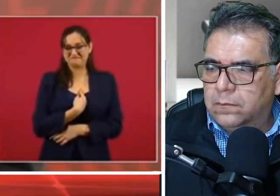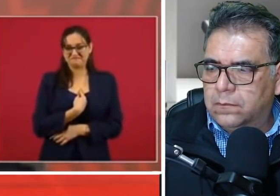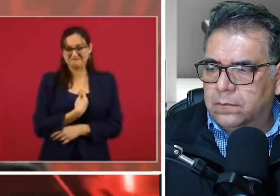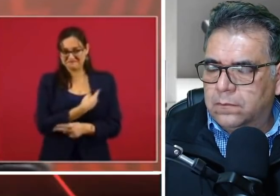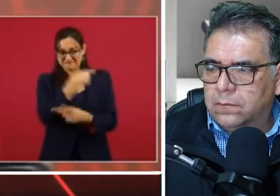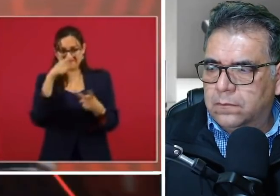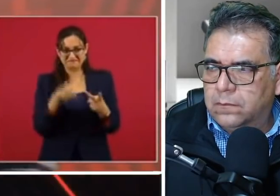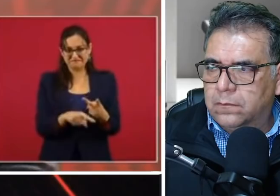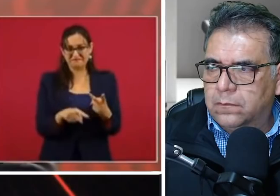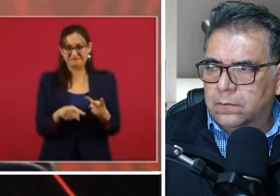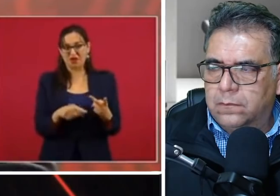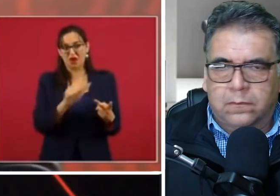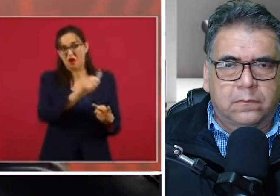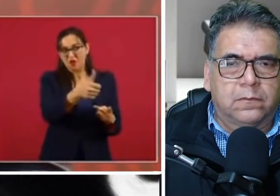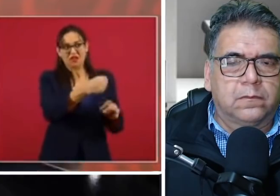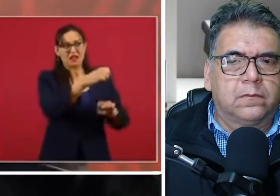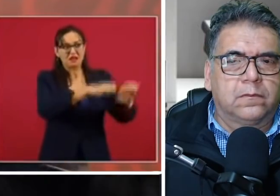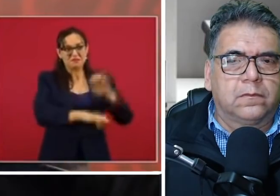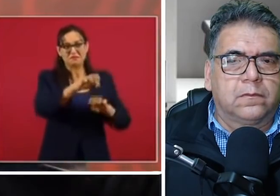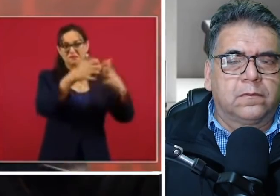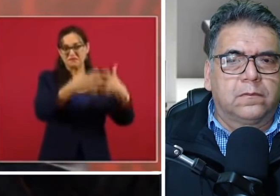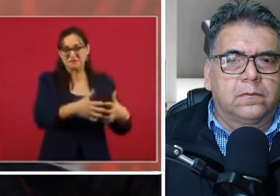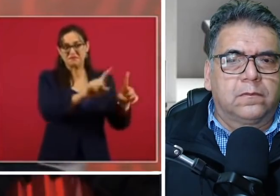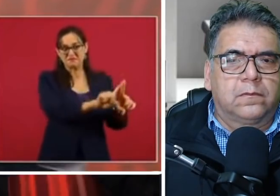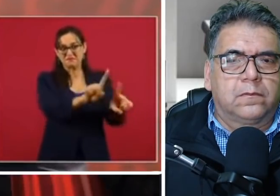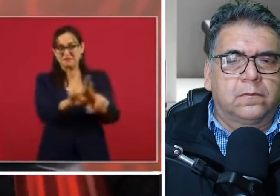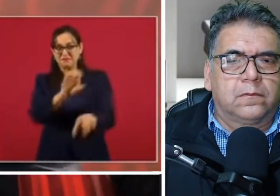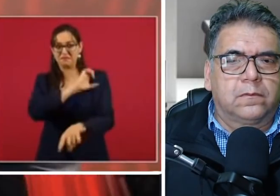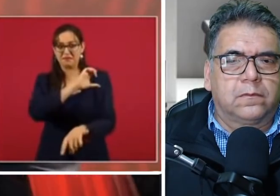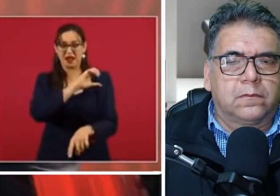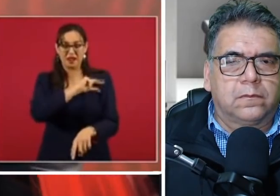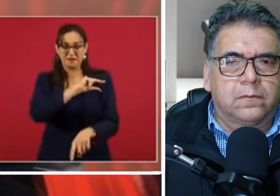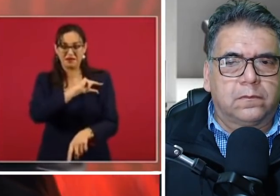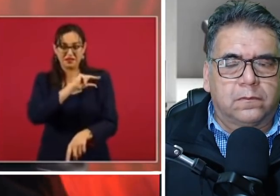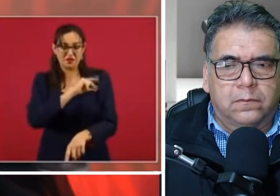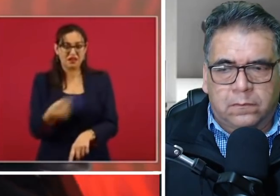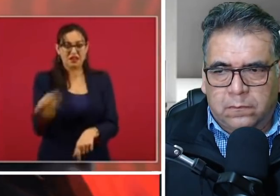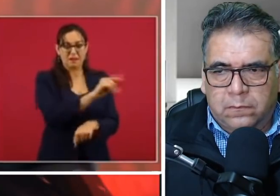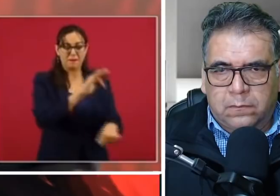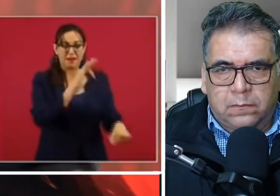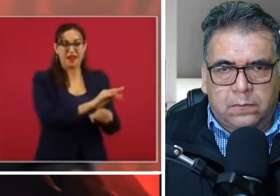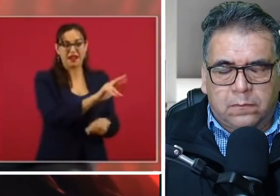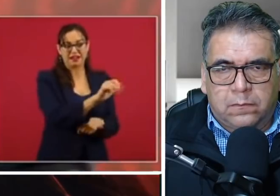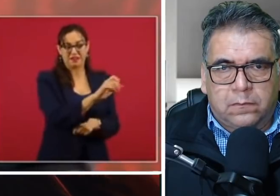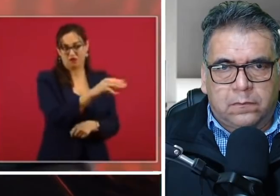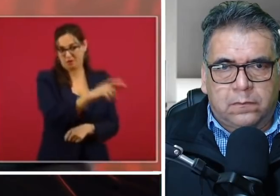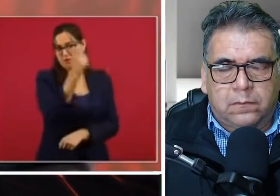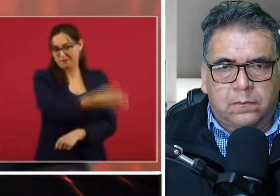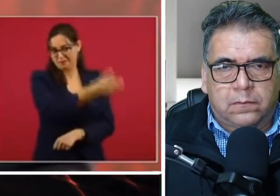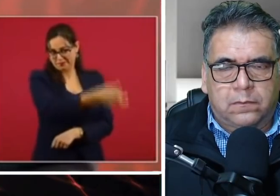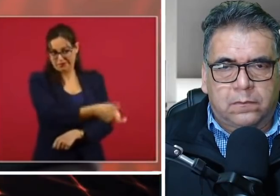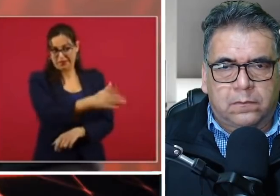me pagan las empresas que patrocinan al Reforma, a mí me pagan los